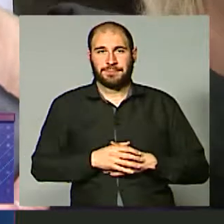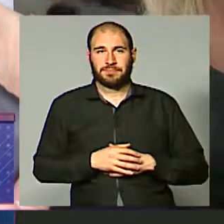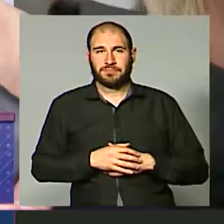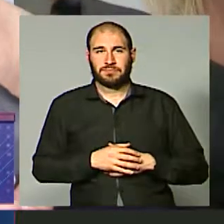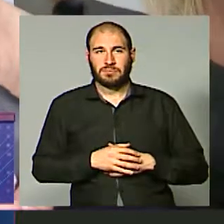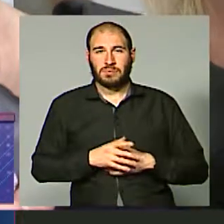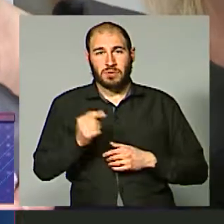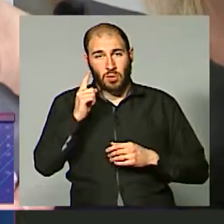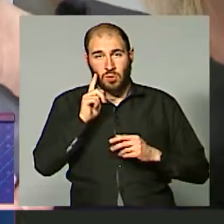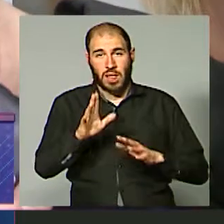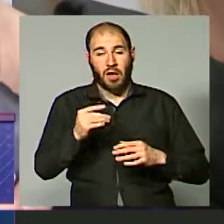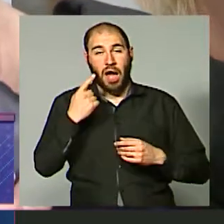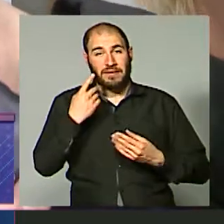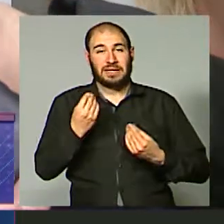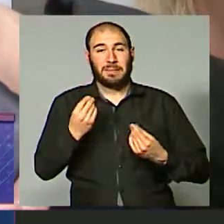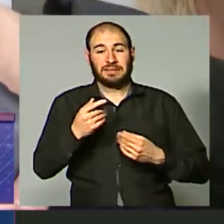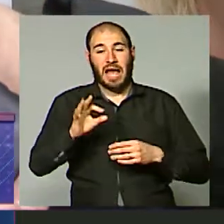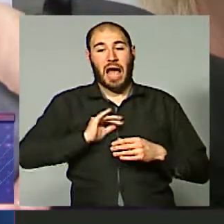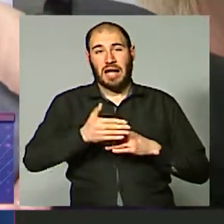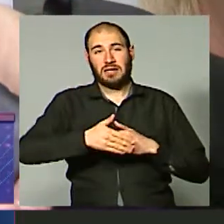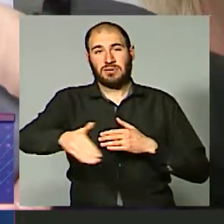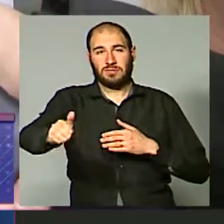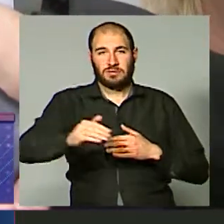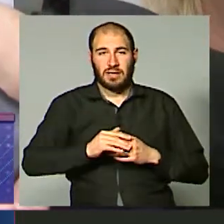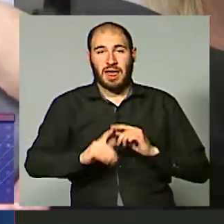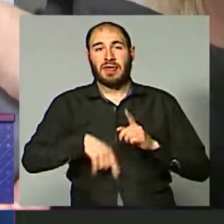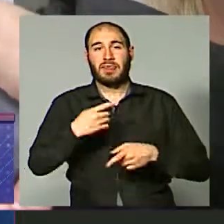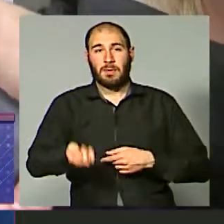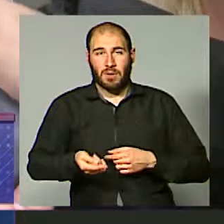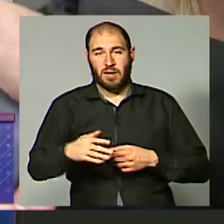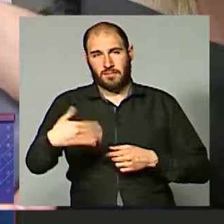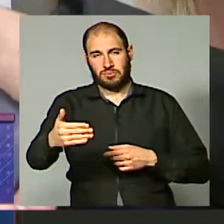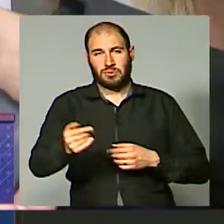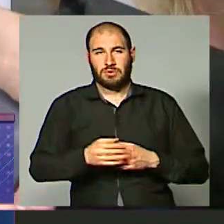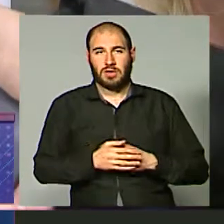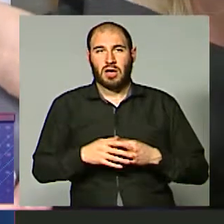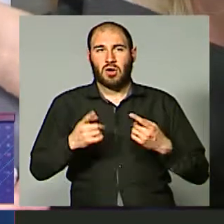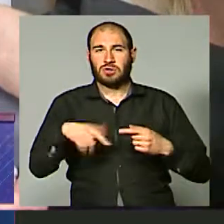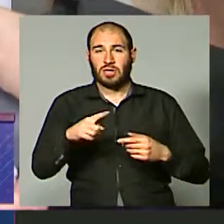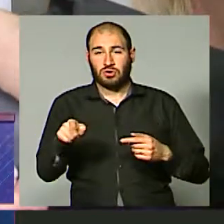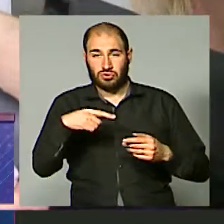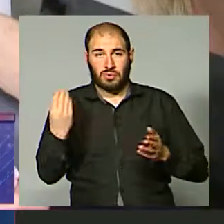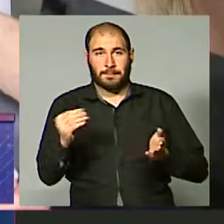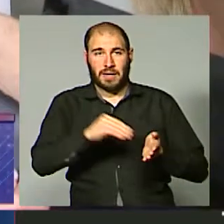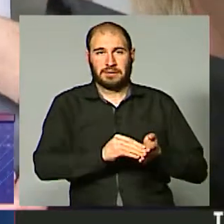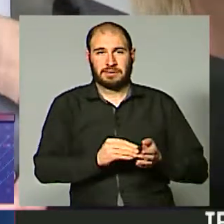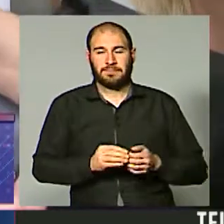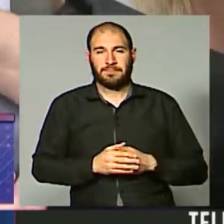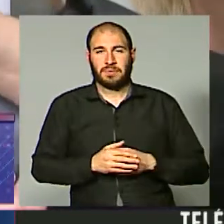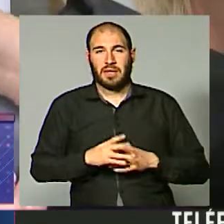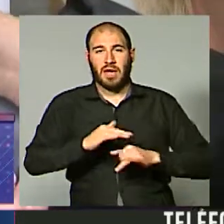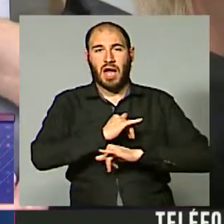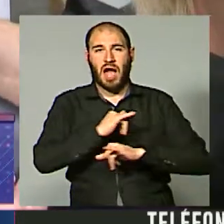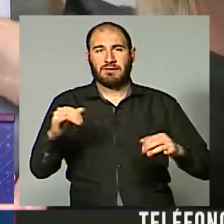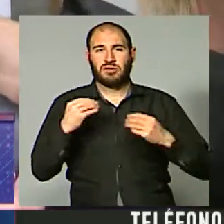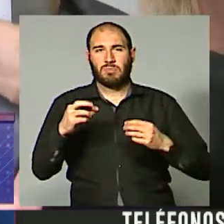que adviertan cuál va a ser la situación a lo largo del año y luego viene más adelante un evento que hemos incorporado nosotros, que es anunciar cómo va a